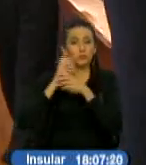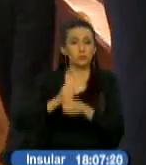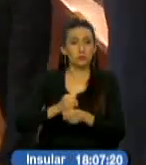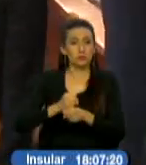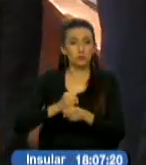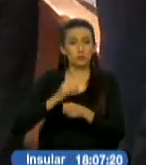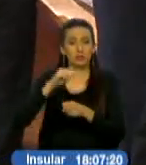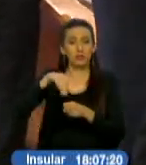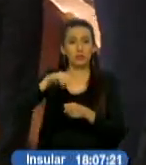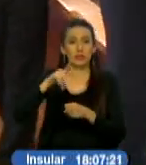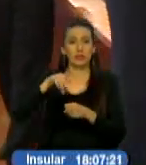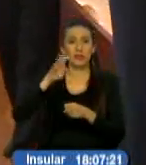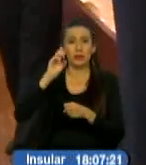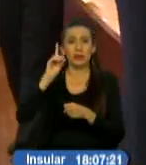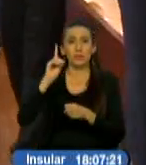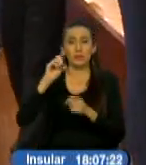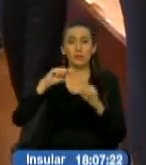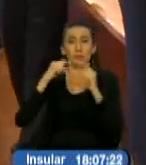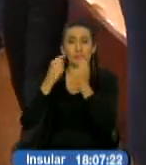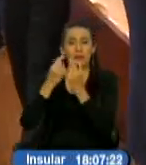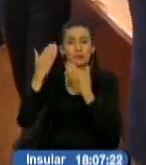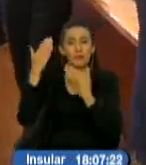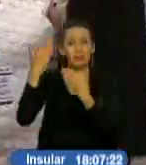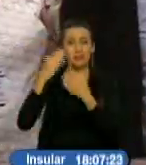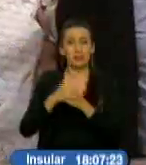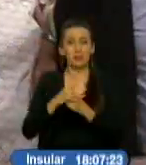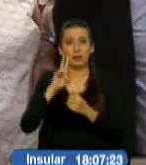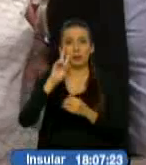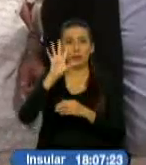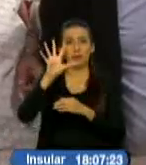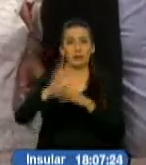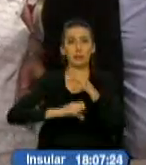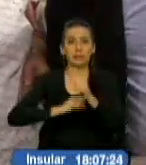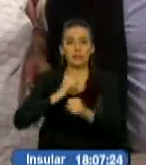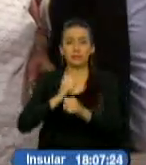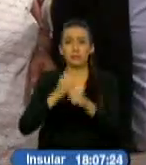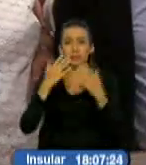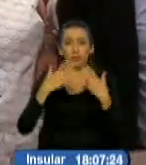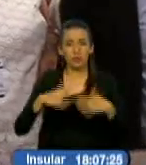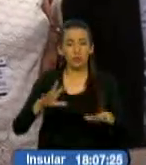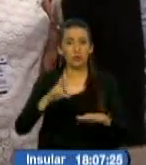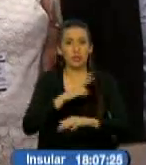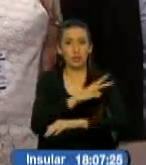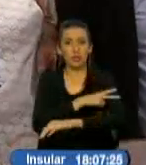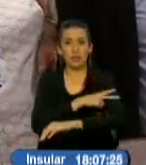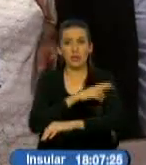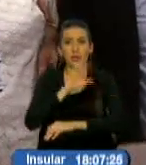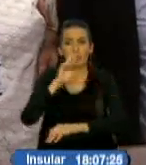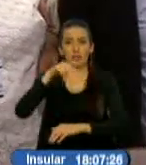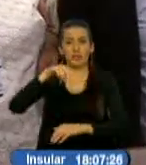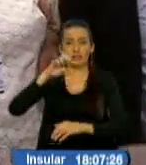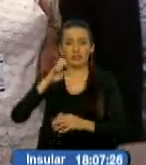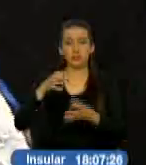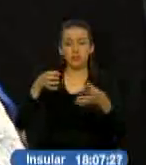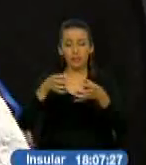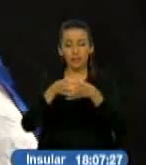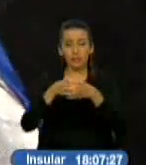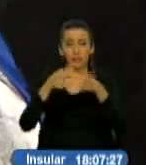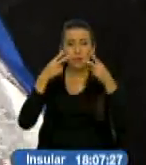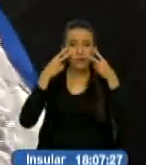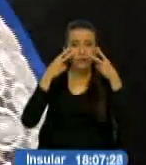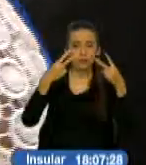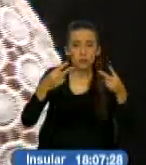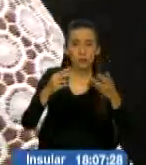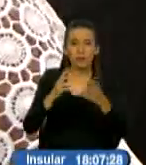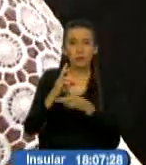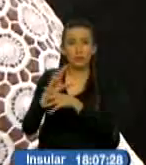MPD, movimiento en el cual militó por más de 25 años. Tras terminar su periodo como vocal en el CNE, conformó el Observatorio Ciudadano, coordinación